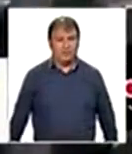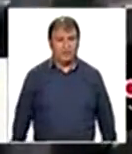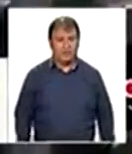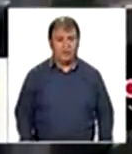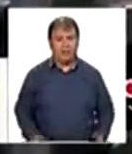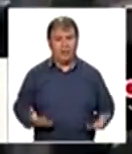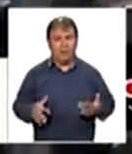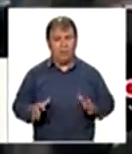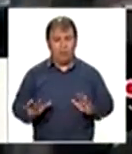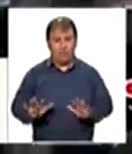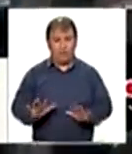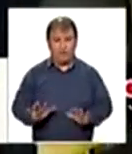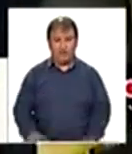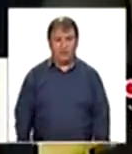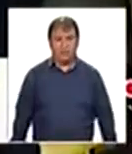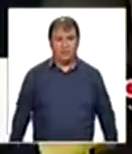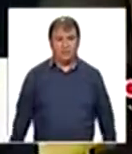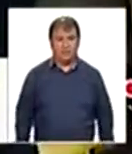YouTube.